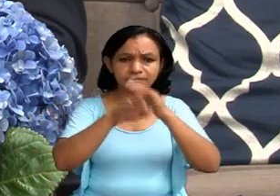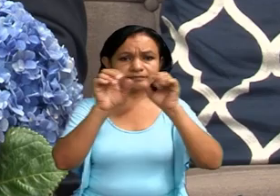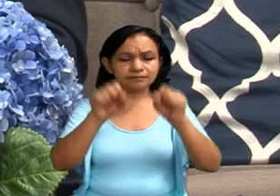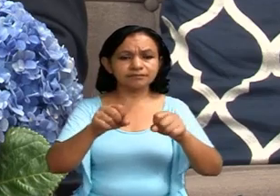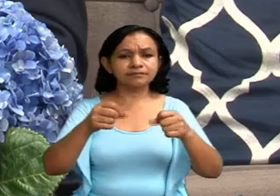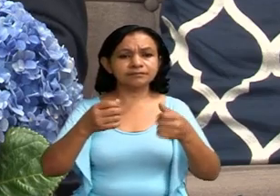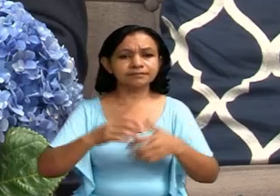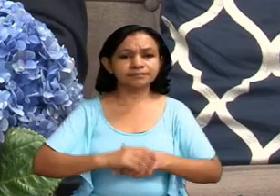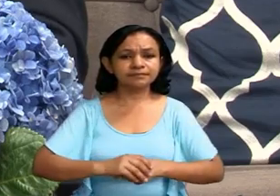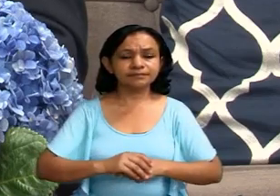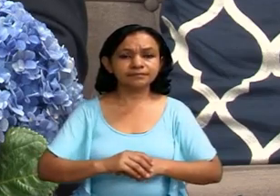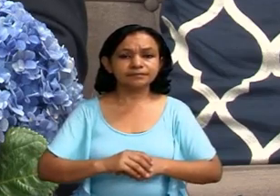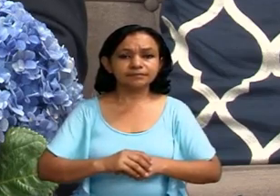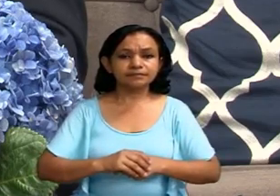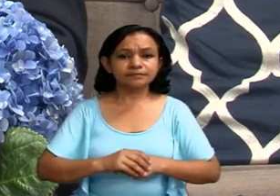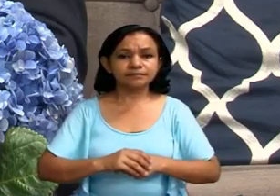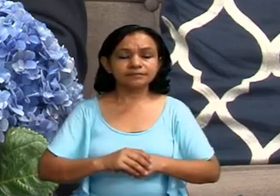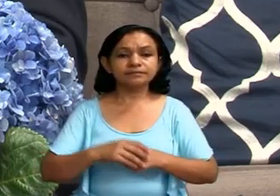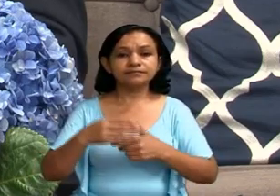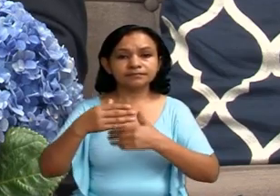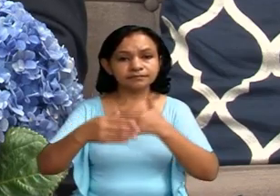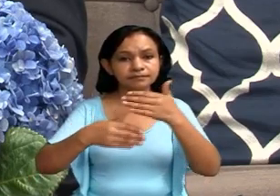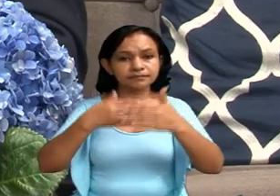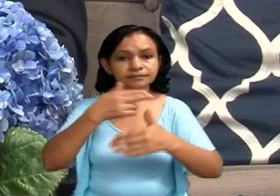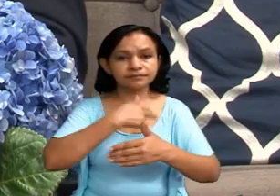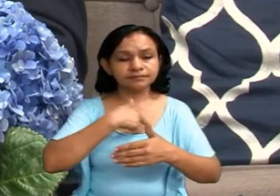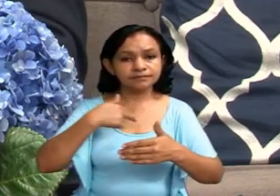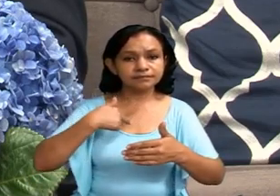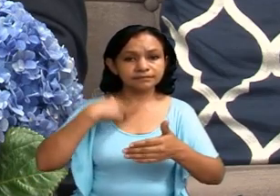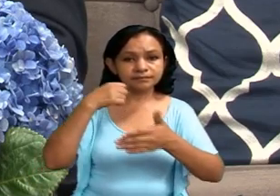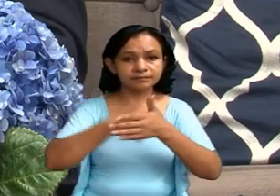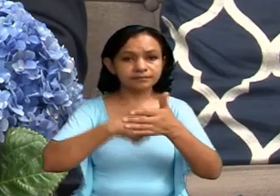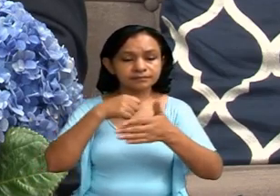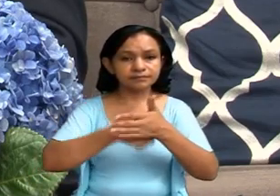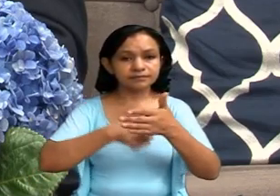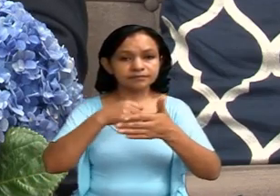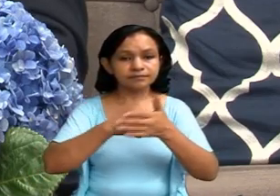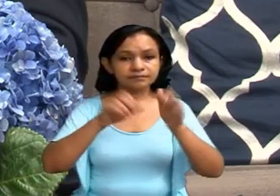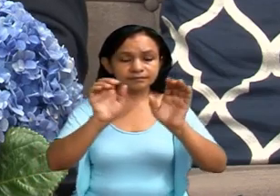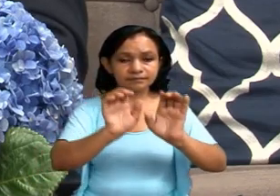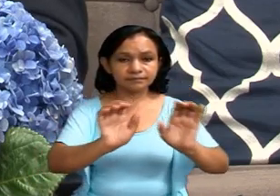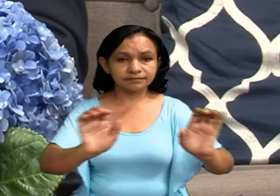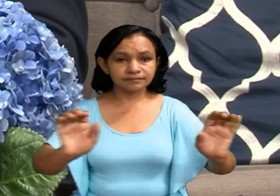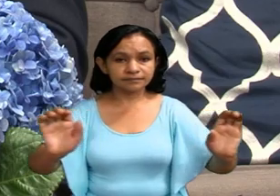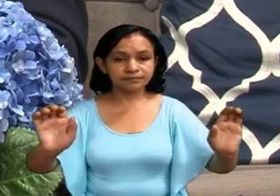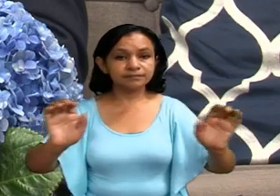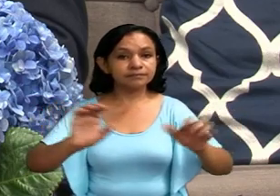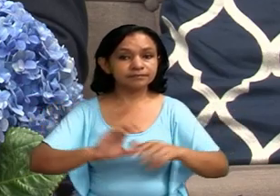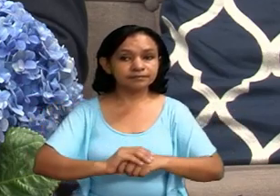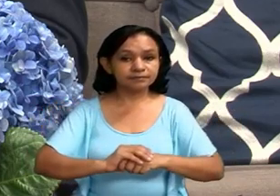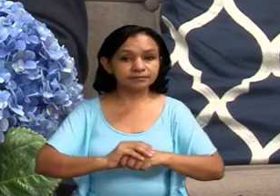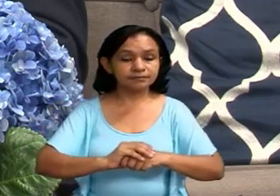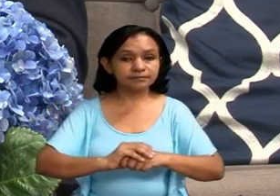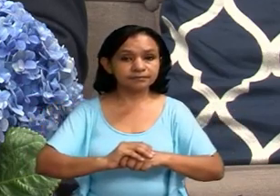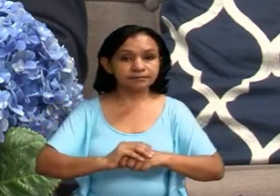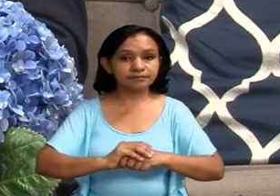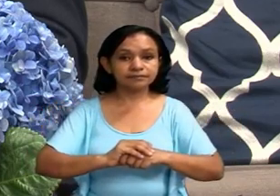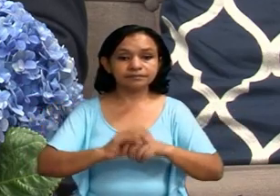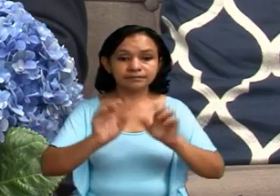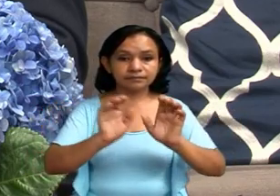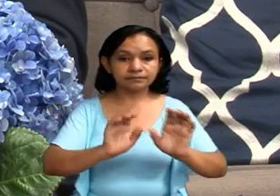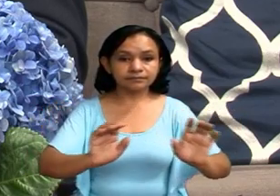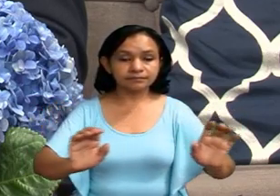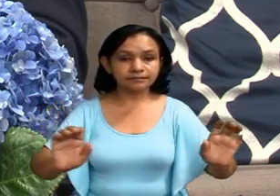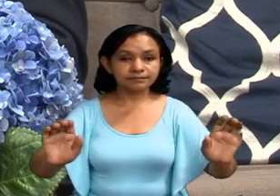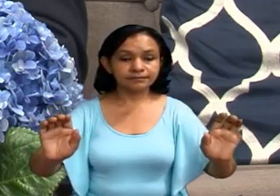cultural. Y nosotros hemos venido implementando esfuerzos alrededor de la niñez, de los jubilados, de los amigos de